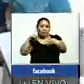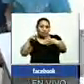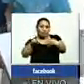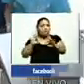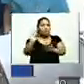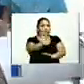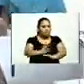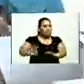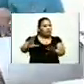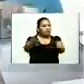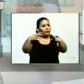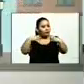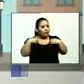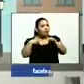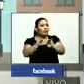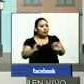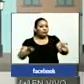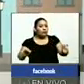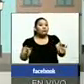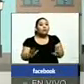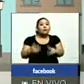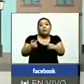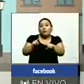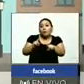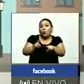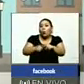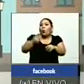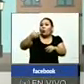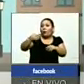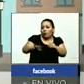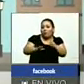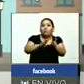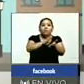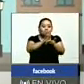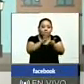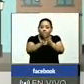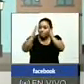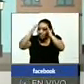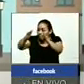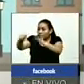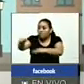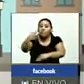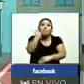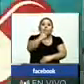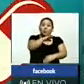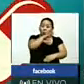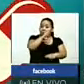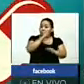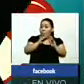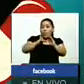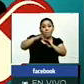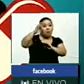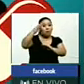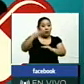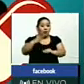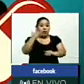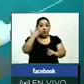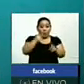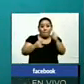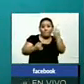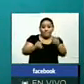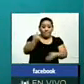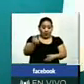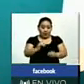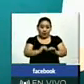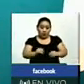la calidad de vida de millones de personas. Pero el costo para atender estas enfermedades puede ser mayor. Un menor ingresado en